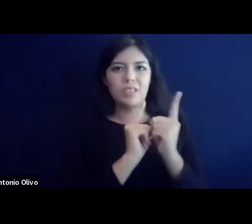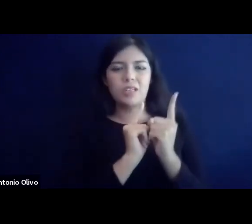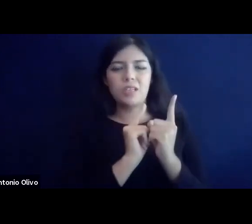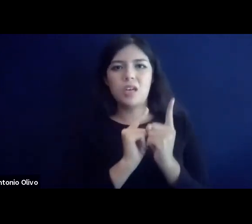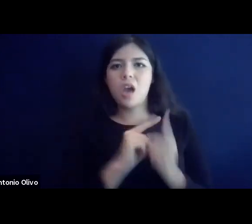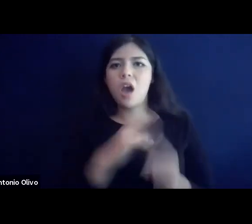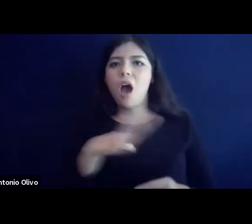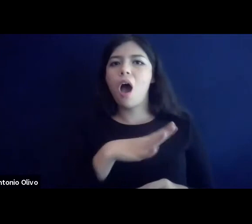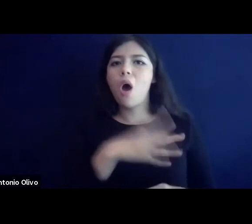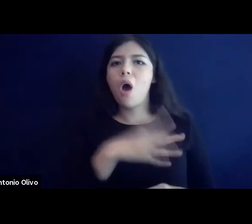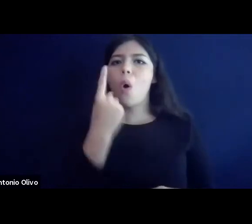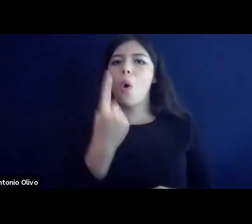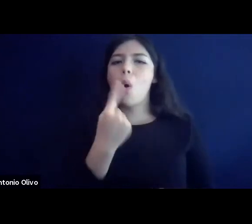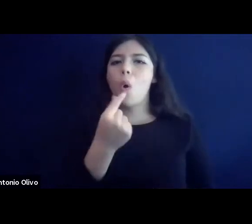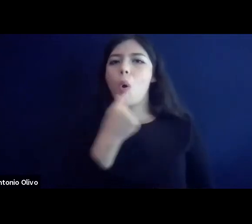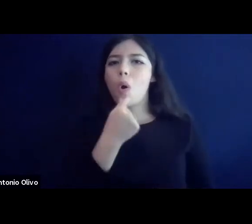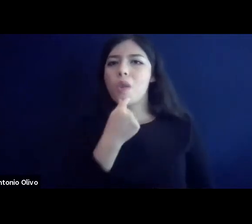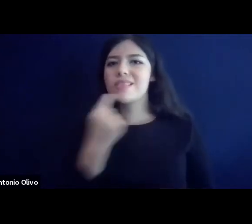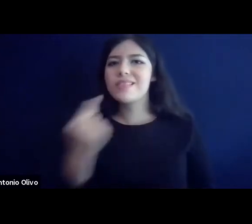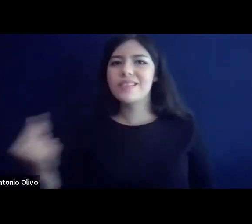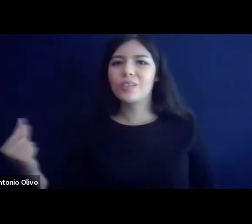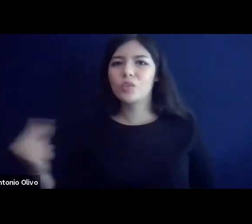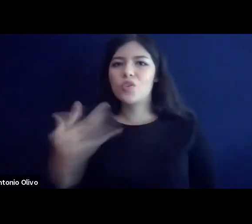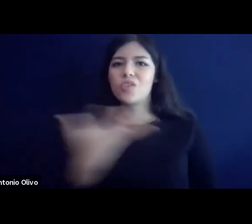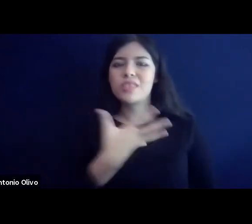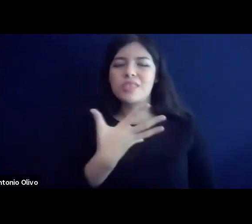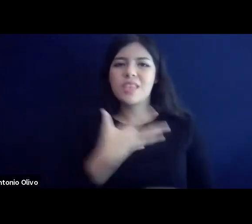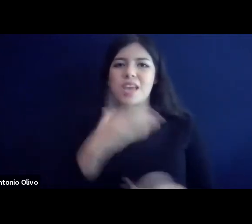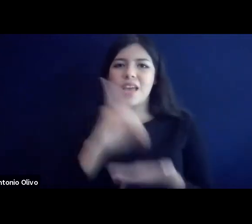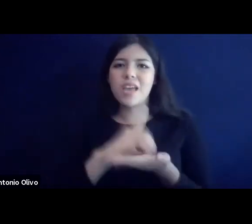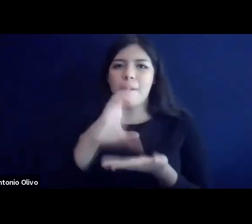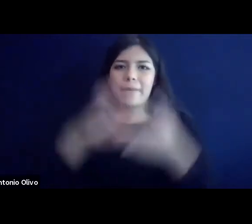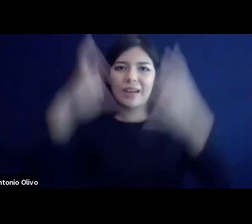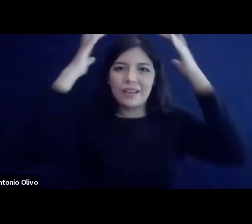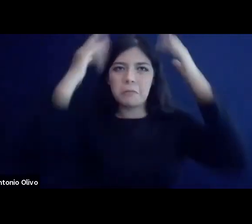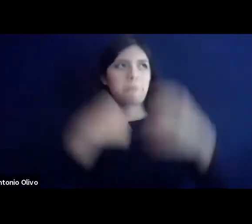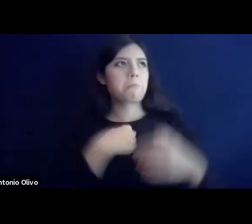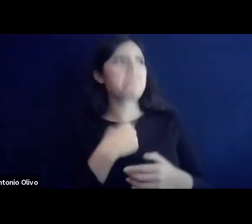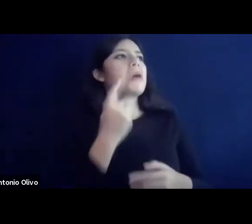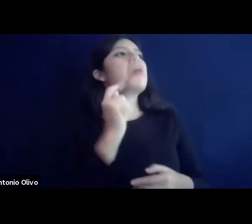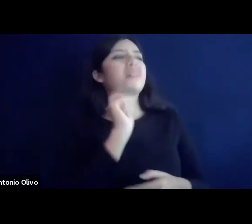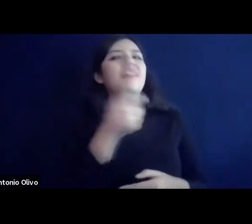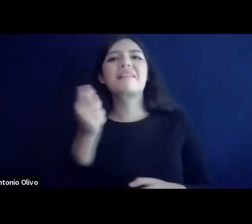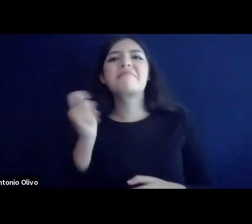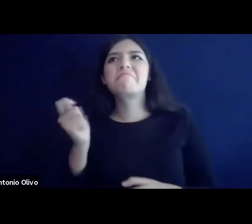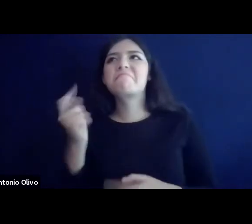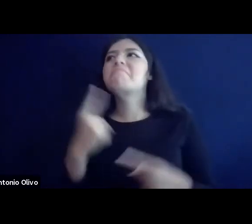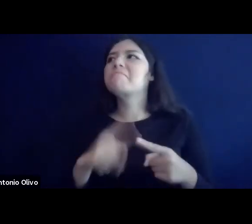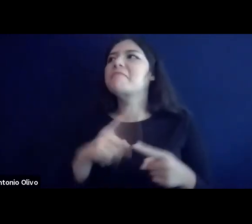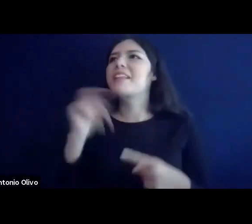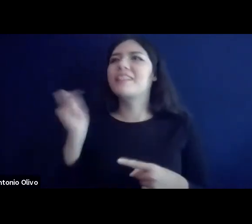cerebral. Yo, ¿dónde? No lo veo. No, ¿me puedes explicar quién es? No, pues tú, ¿no?